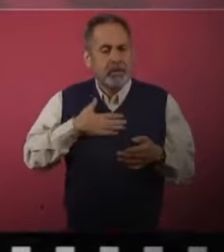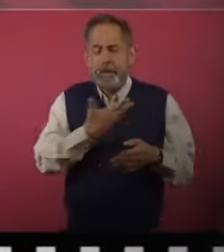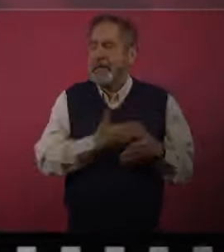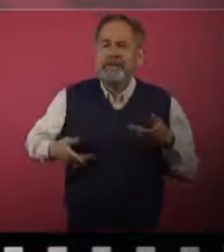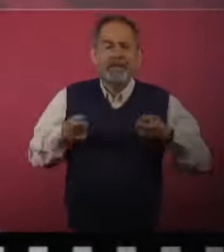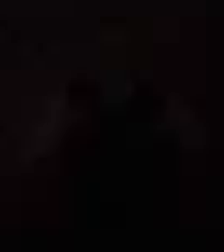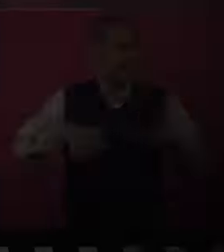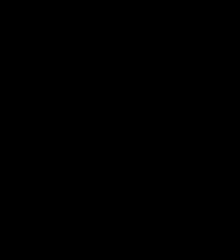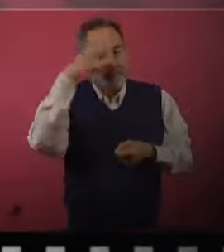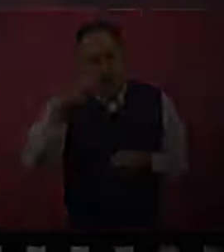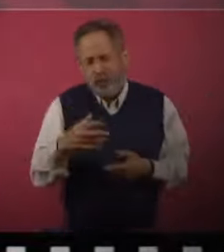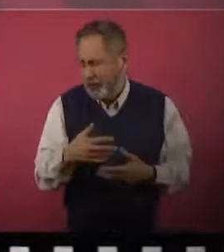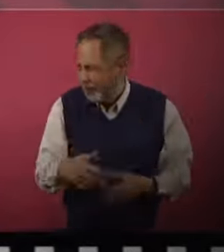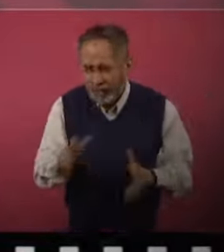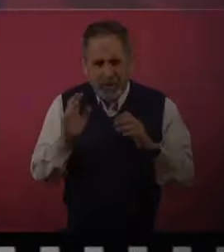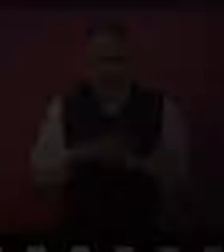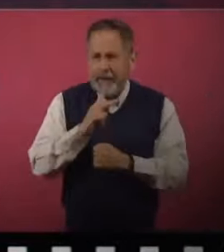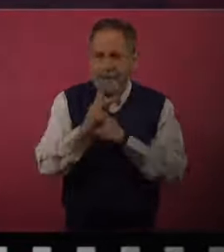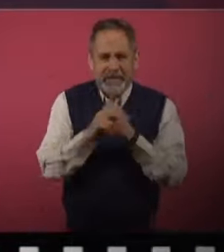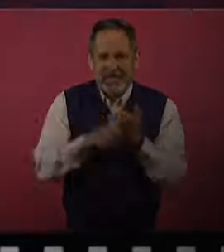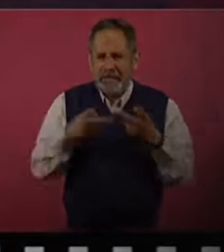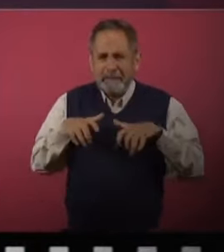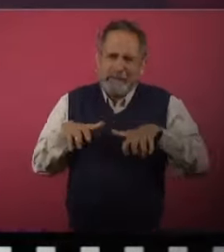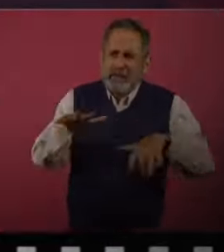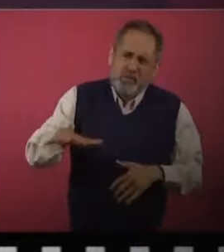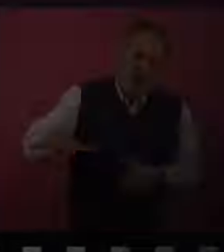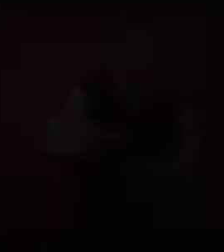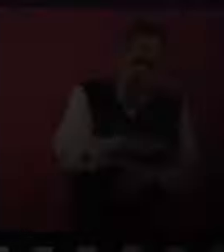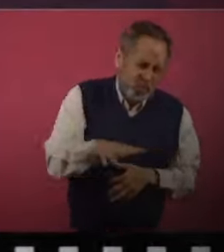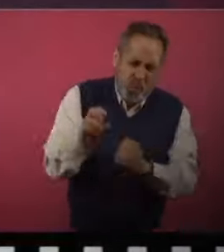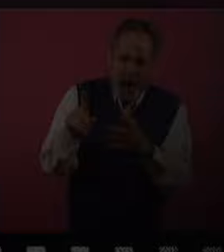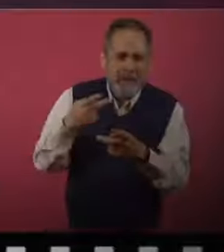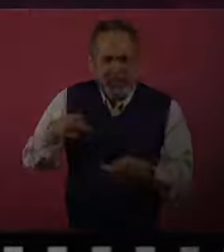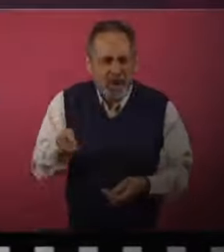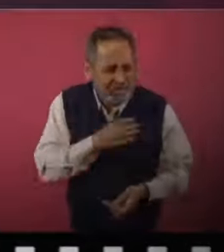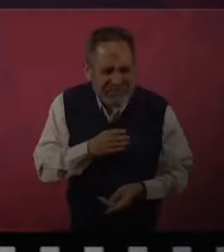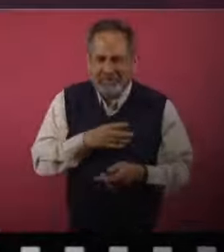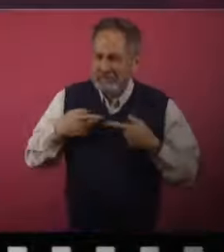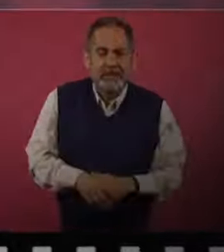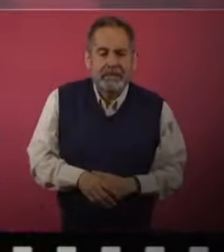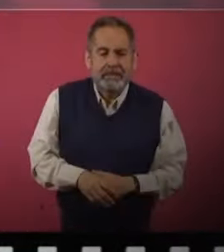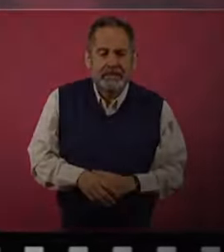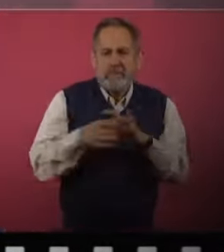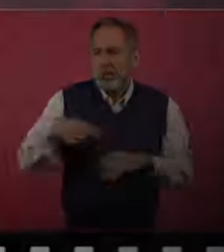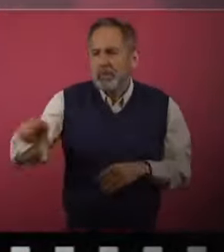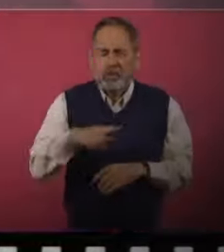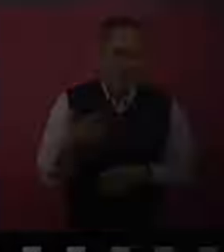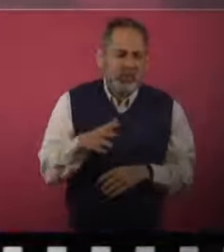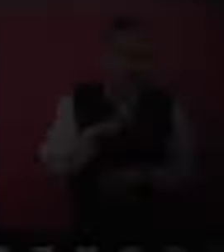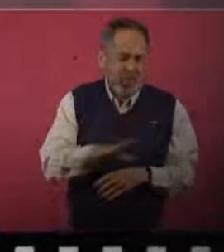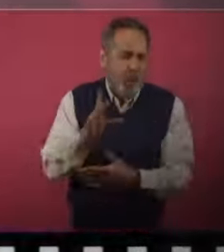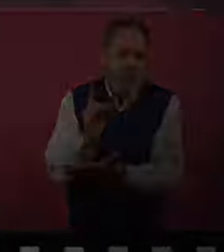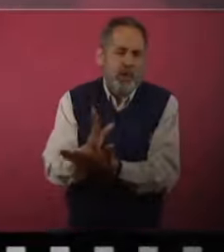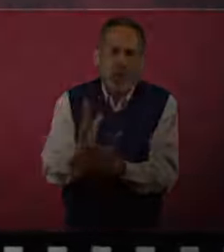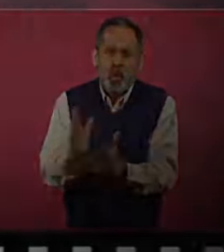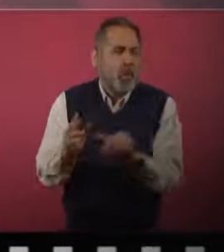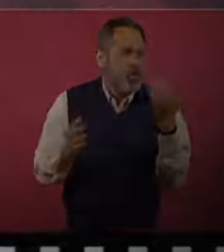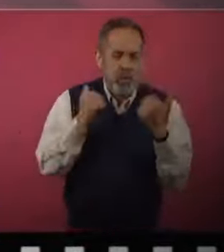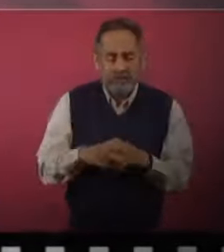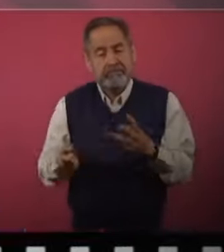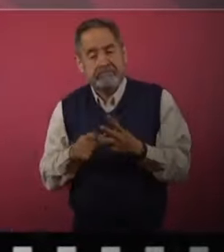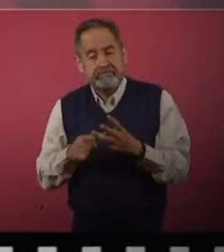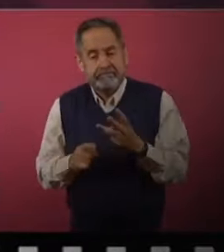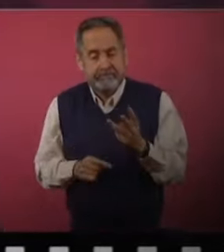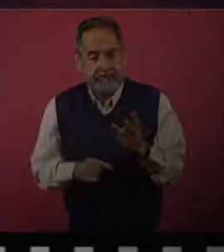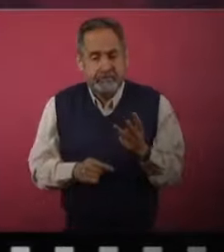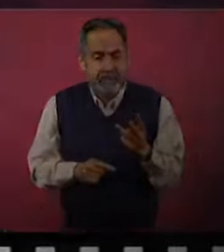gobernado en un país con un pueblo tan bueno, noble, trabajador, fraterno, excepcional. Y lo